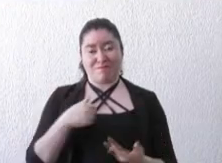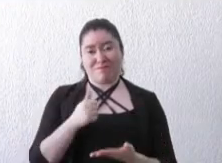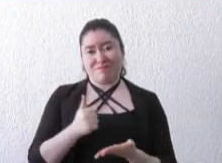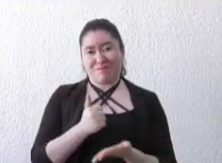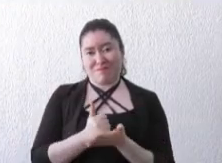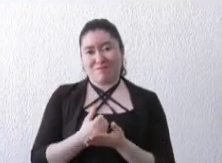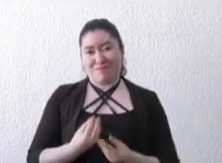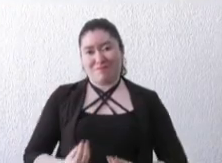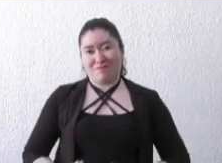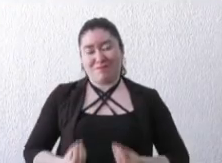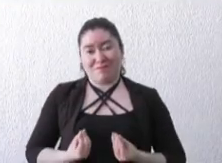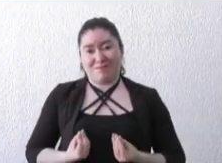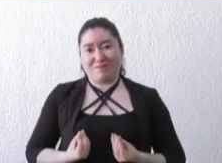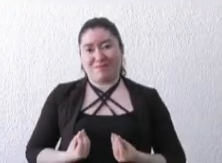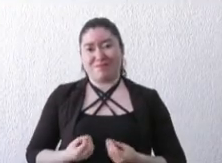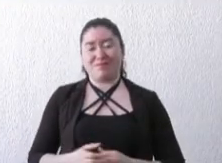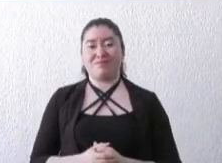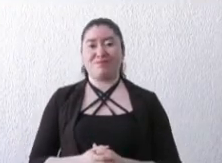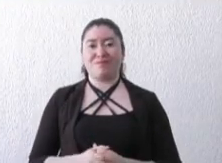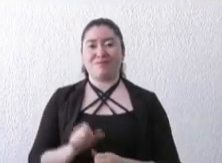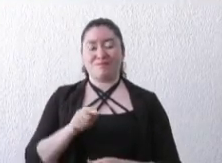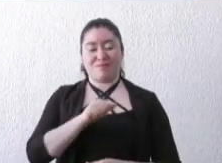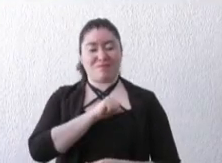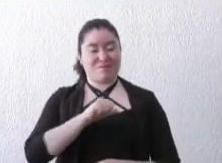demarcación y de toda la Ciudad de México.